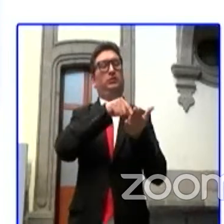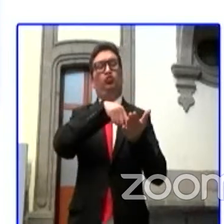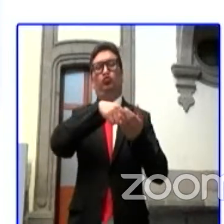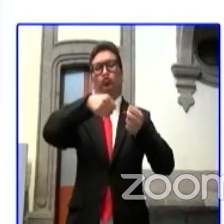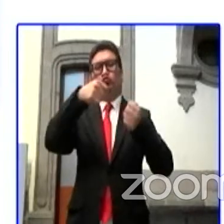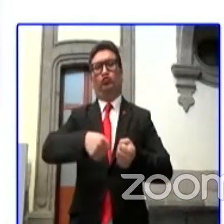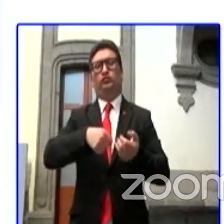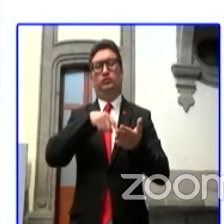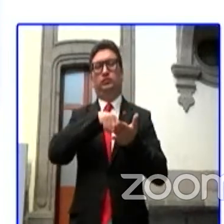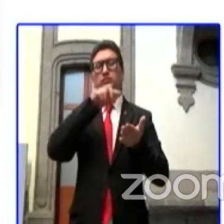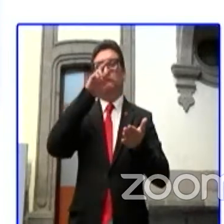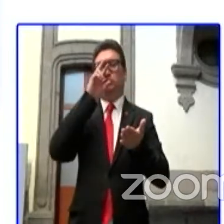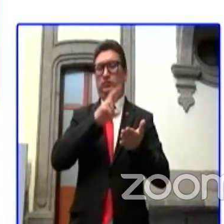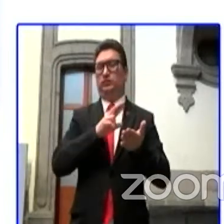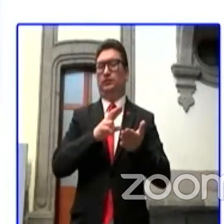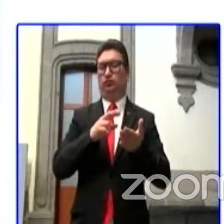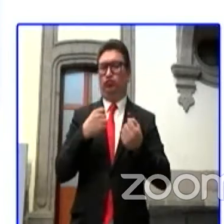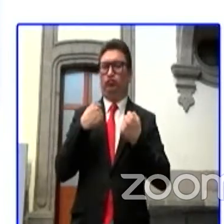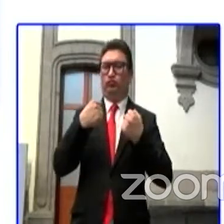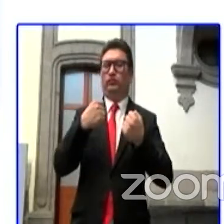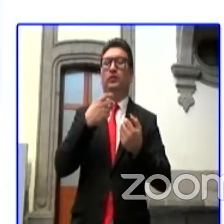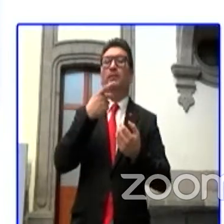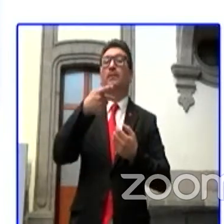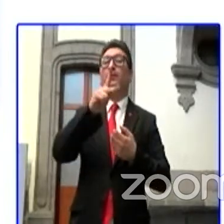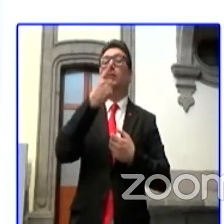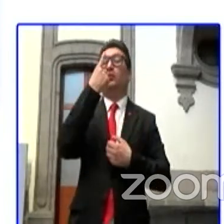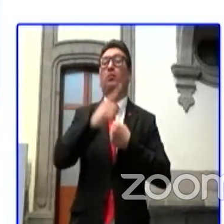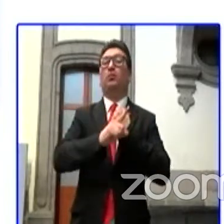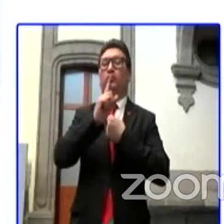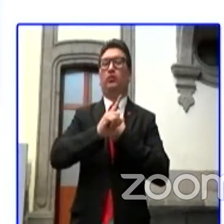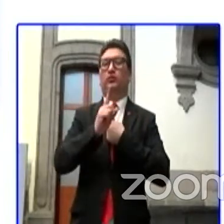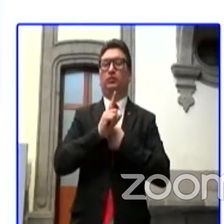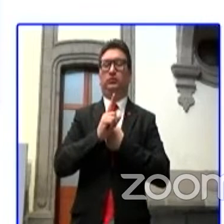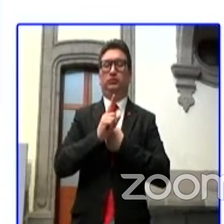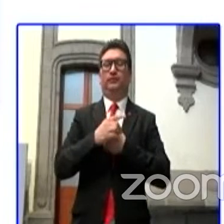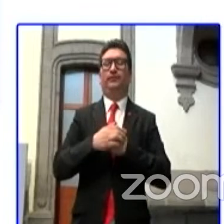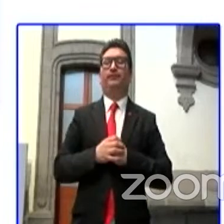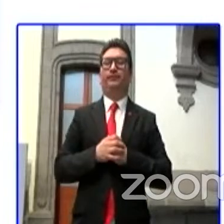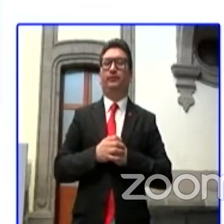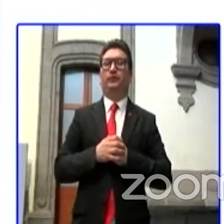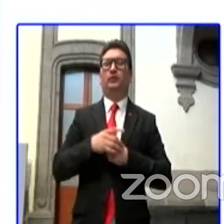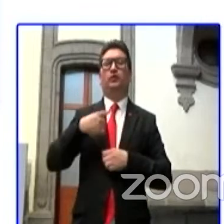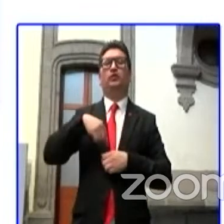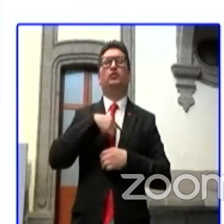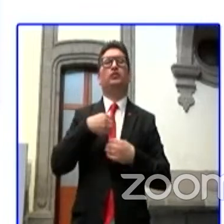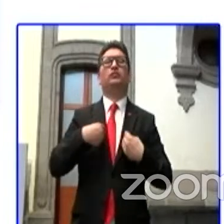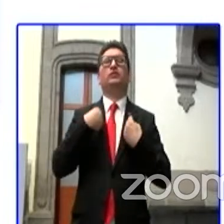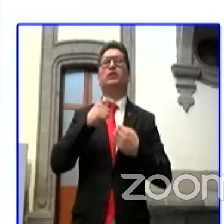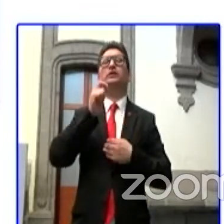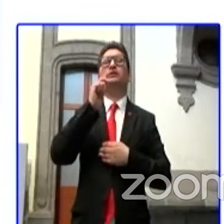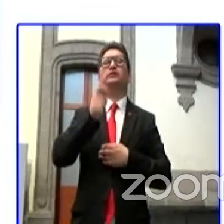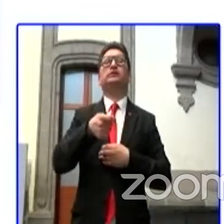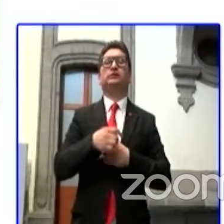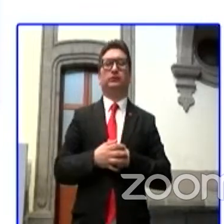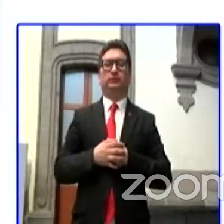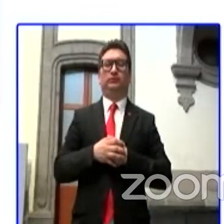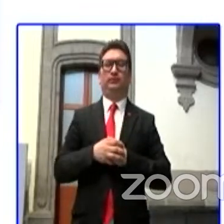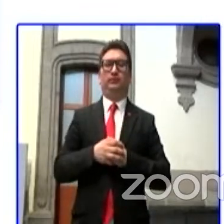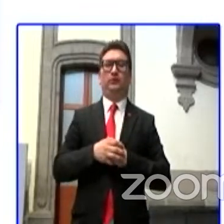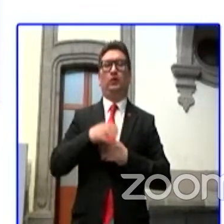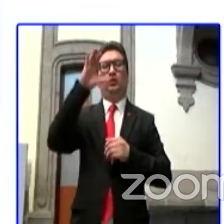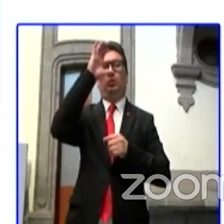déjenme comentarles que el problema que vivimos en realidad es un problema